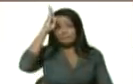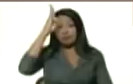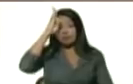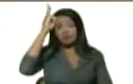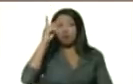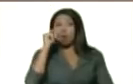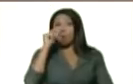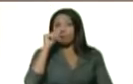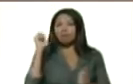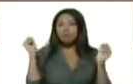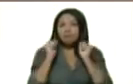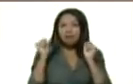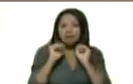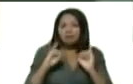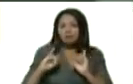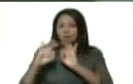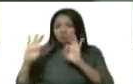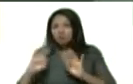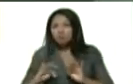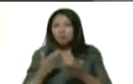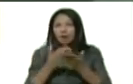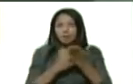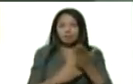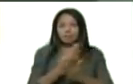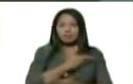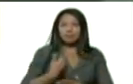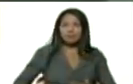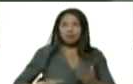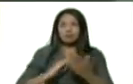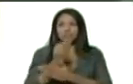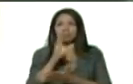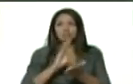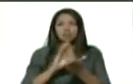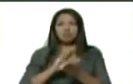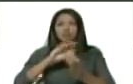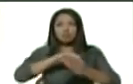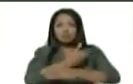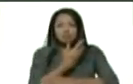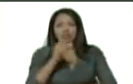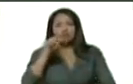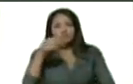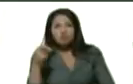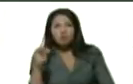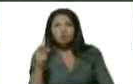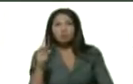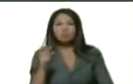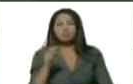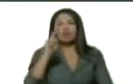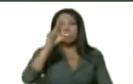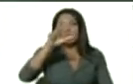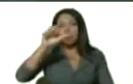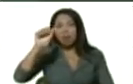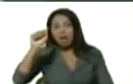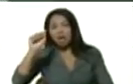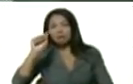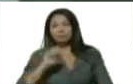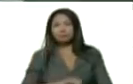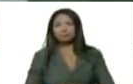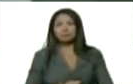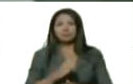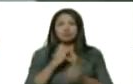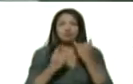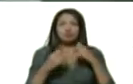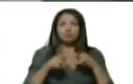joven merideño, expresidente de la Federación de Centros Universitarios, ¿verdad?, de la ULA, el último